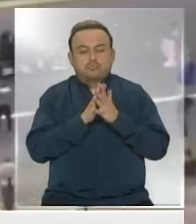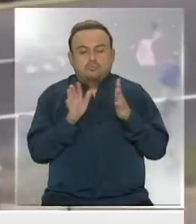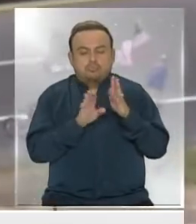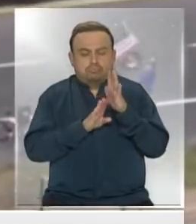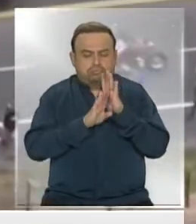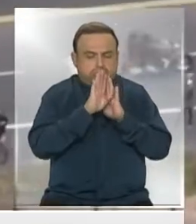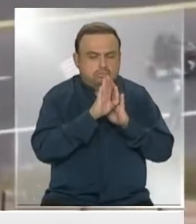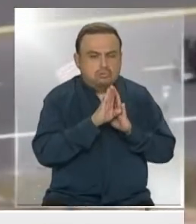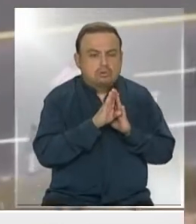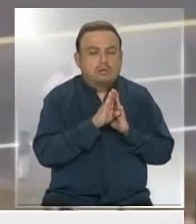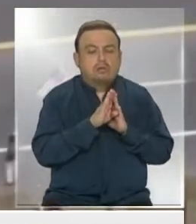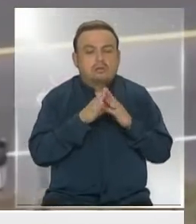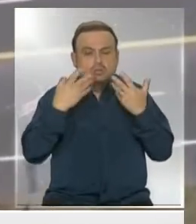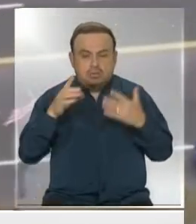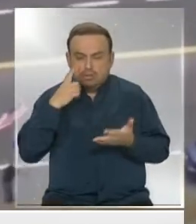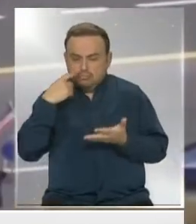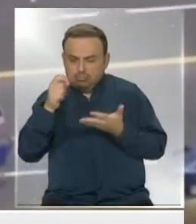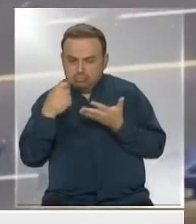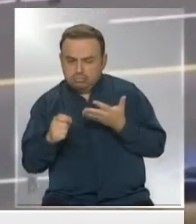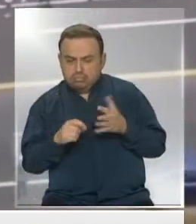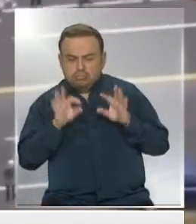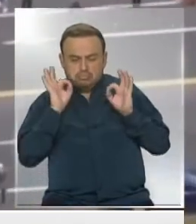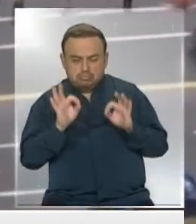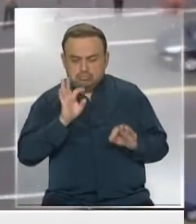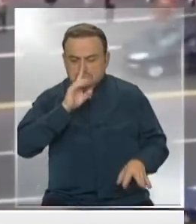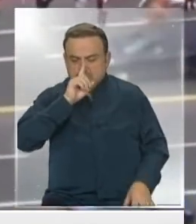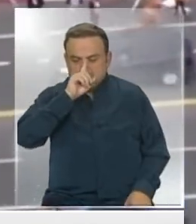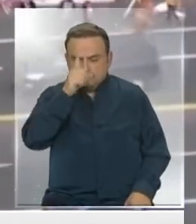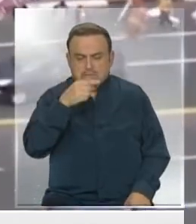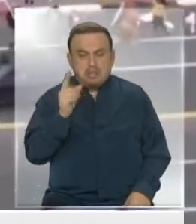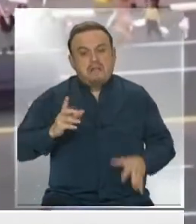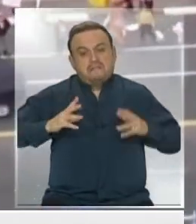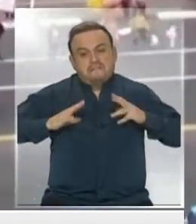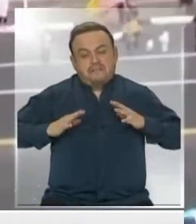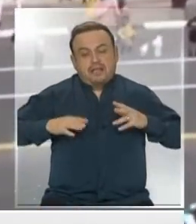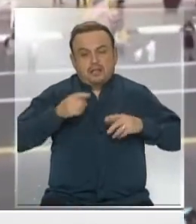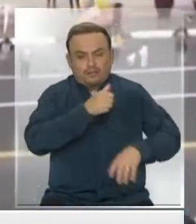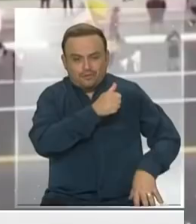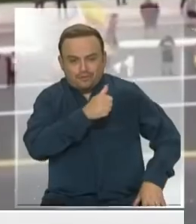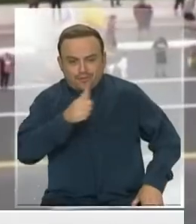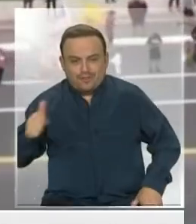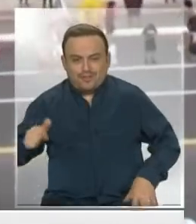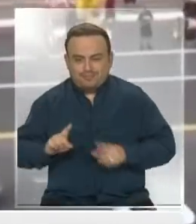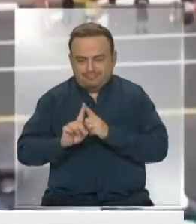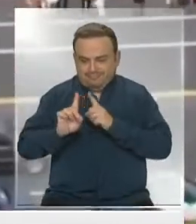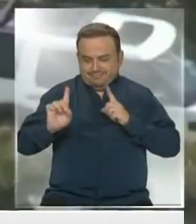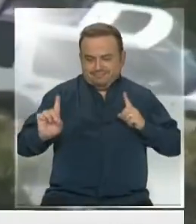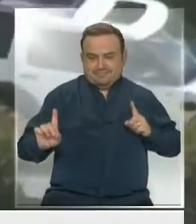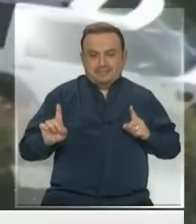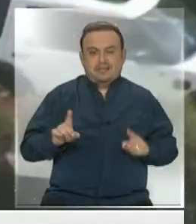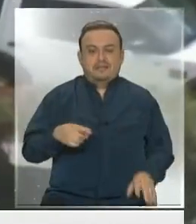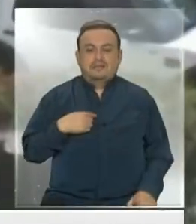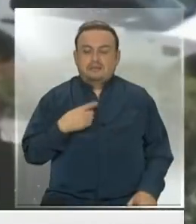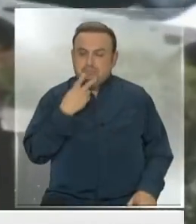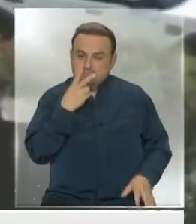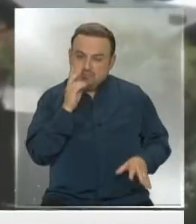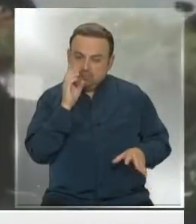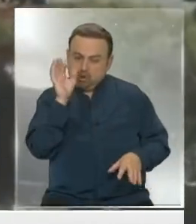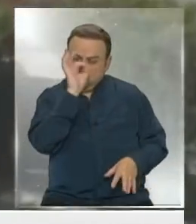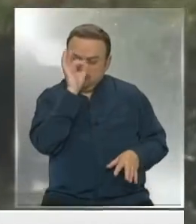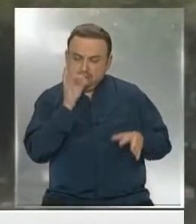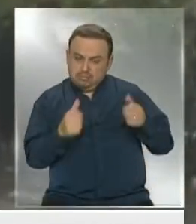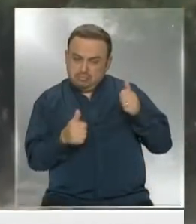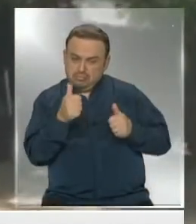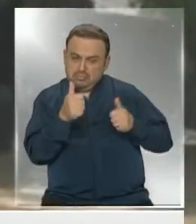que había estado siguiendo esas protestas y que estaba feliz de que todos practicaran la distancia social, lo que a juzgar por esas